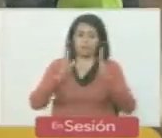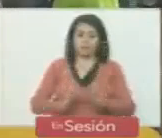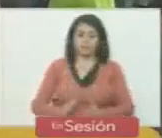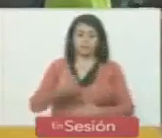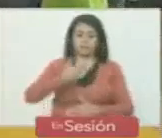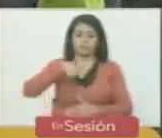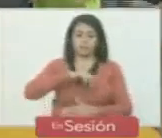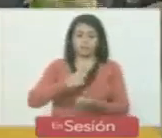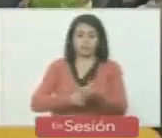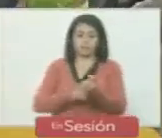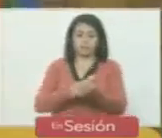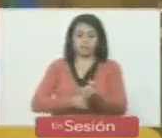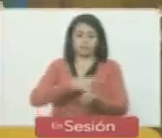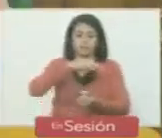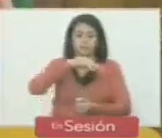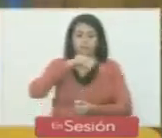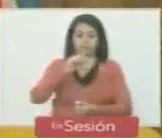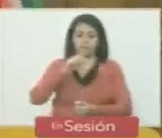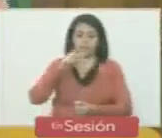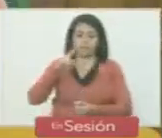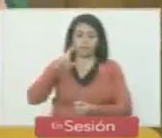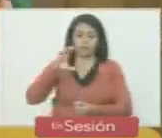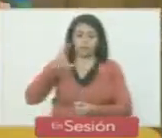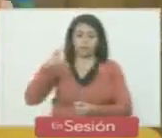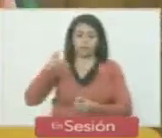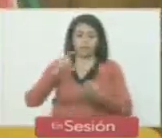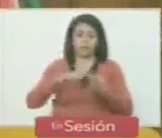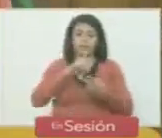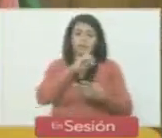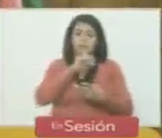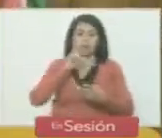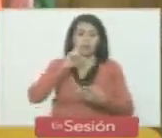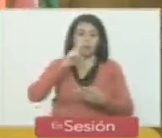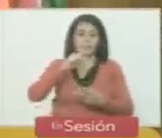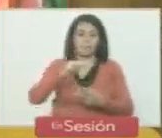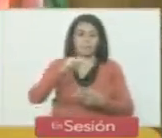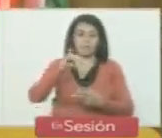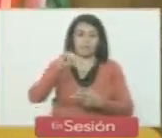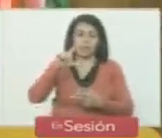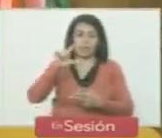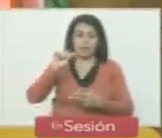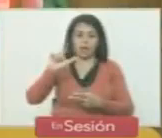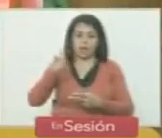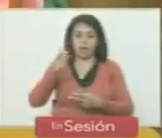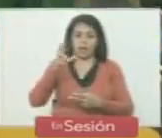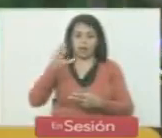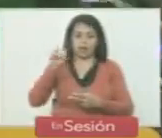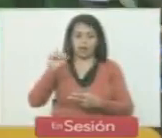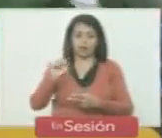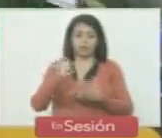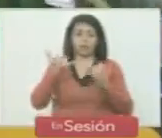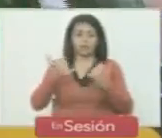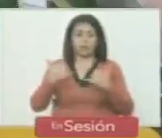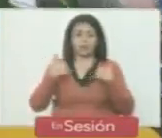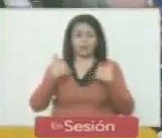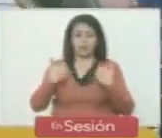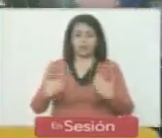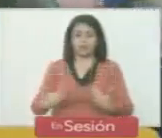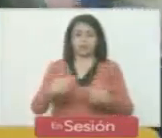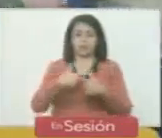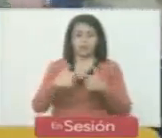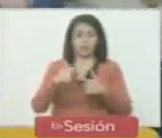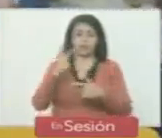para nuestra hermana Mapuche, Milagro Salas. ¡Libertad para Milagro Sala! ¡Ya basta de dar doble